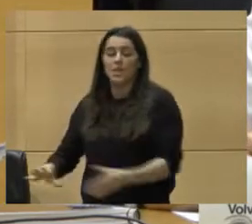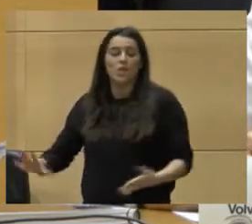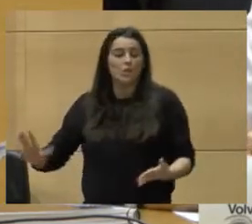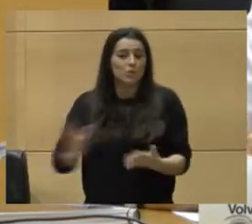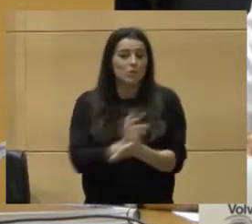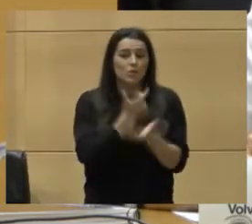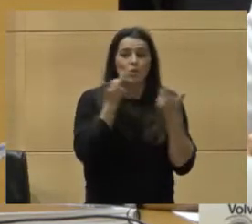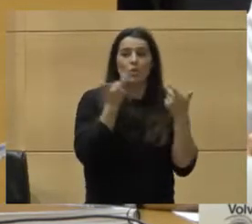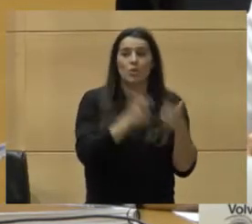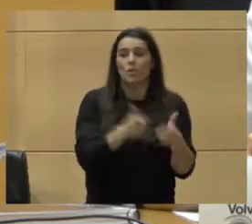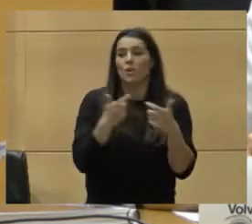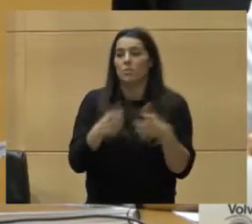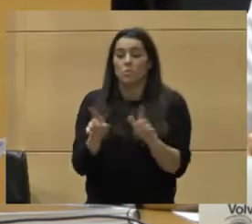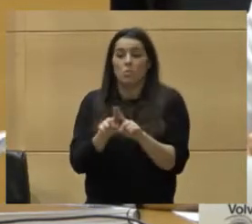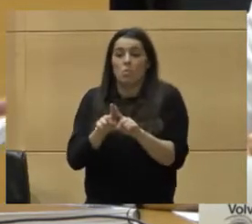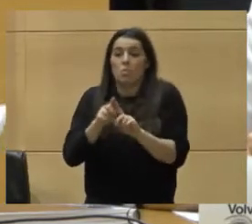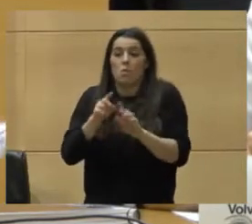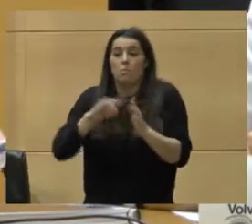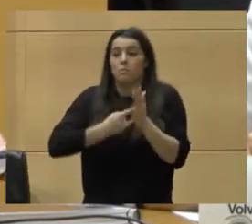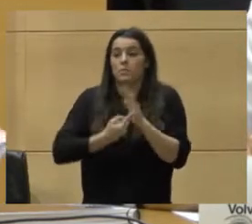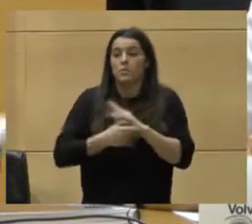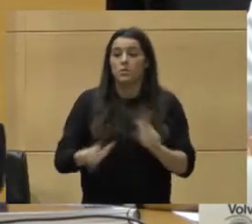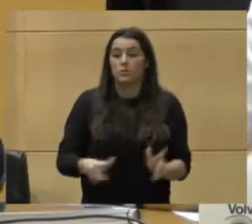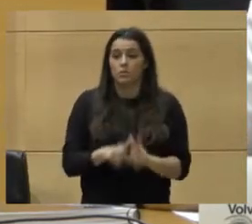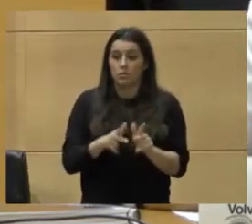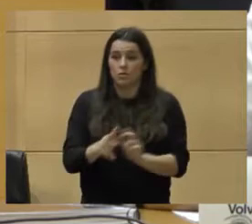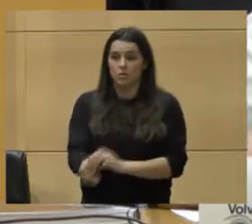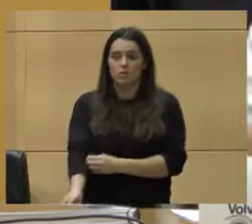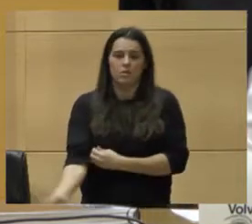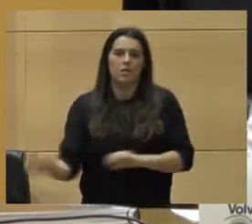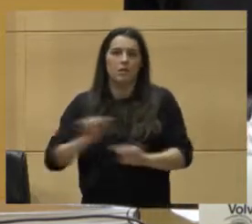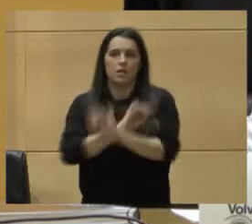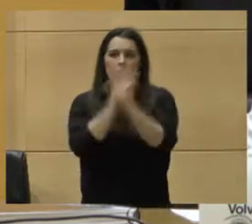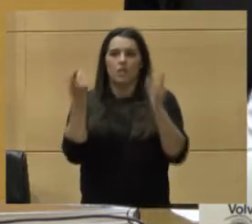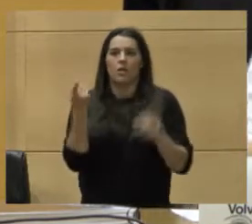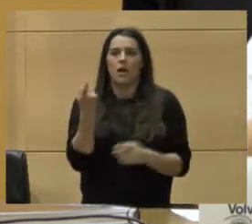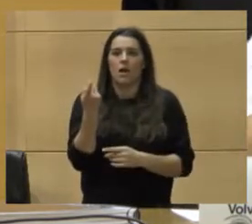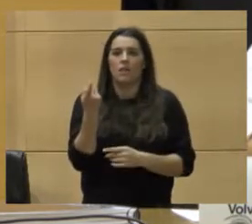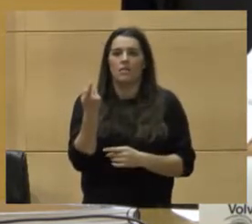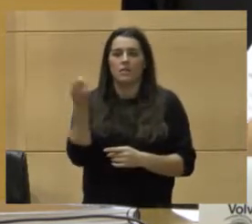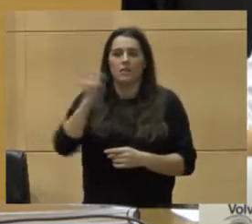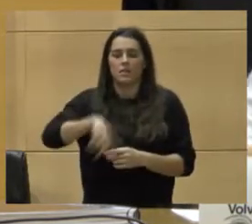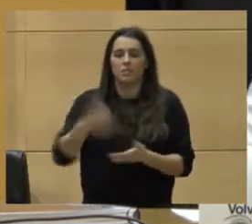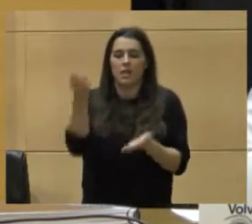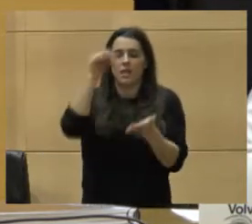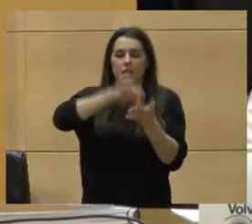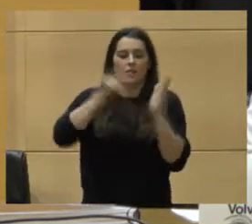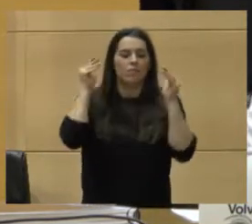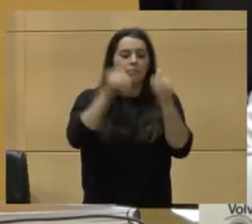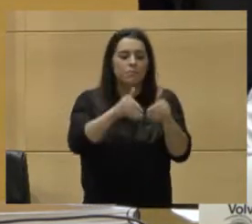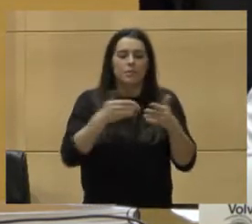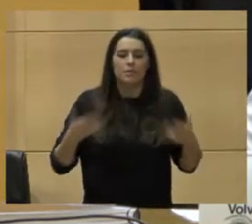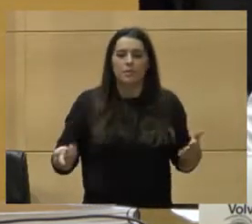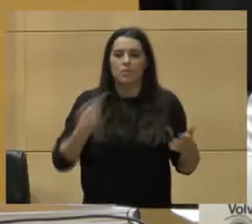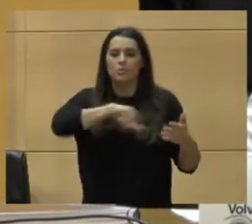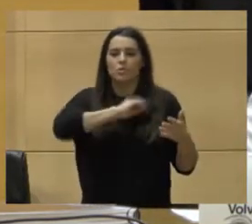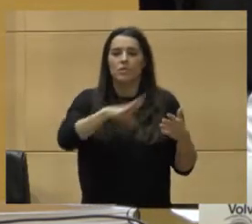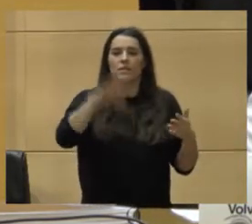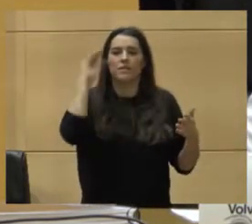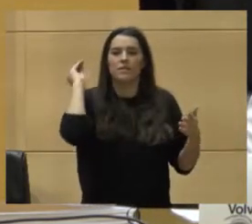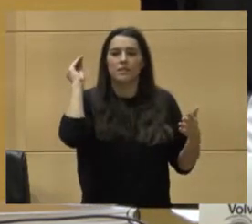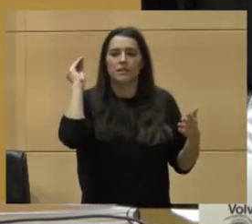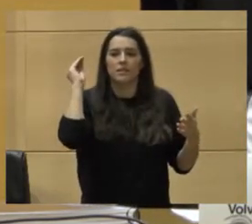como proyecto social y evidentemente la necesidad de poner en el centro de que si nosotros entendemos que nuestro proyecto